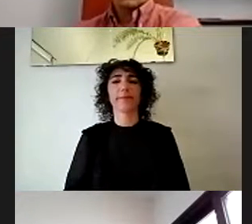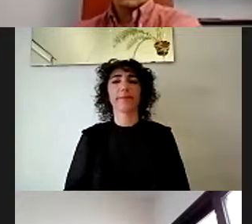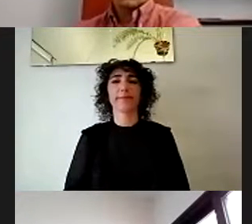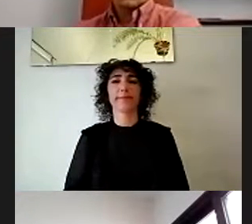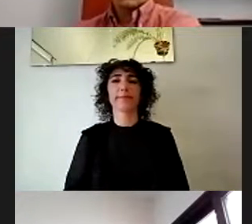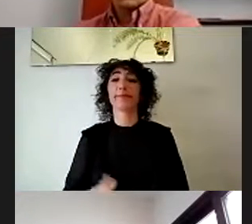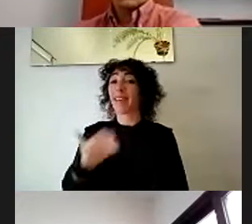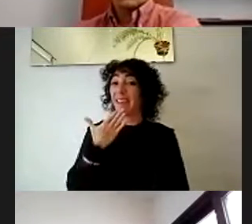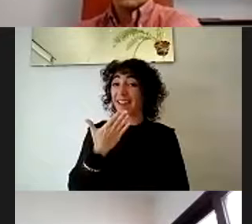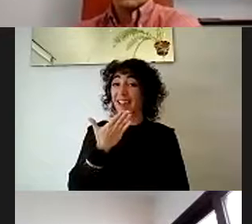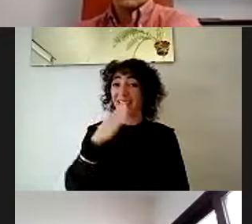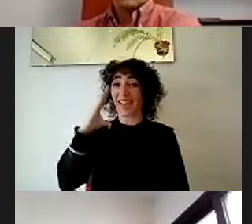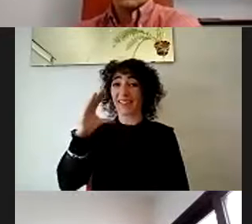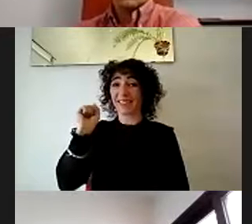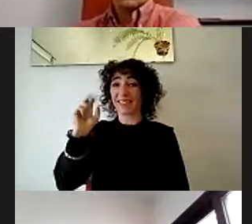Gracias, Carmen.